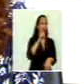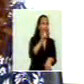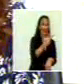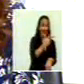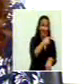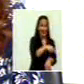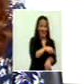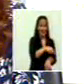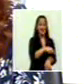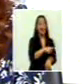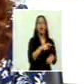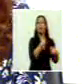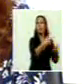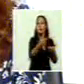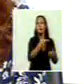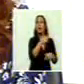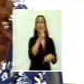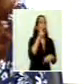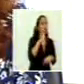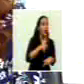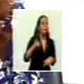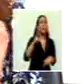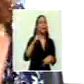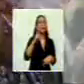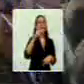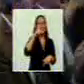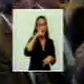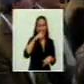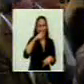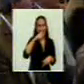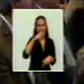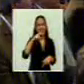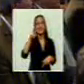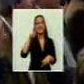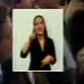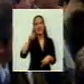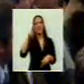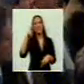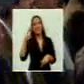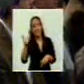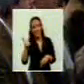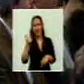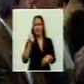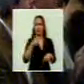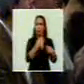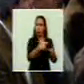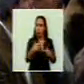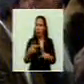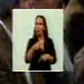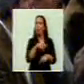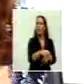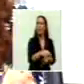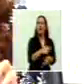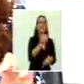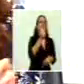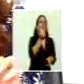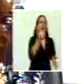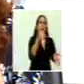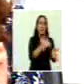teníamos otorgadas 2.726 becas por apenas 6